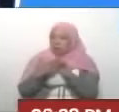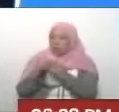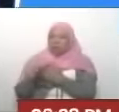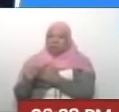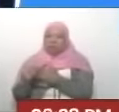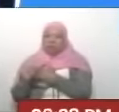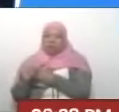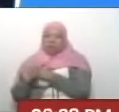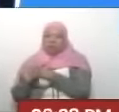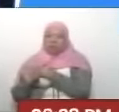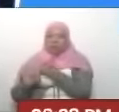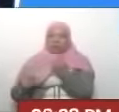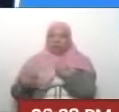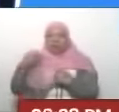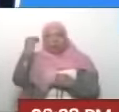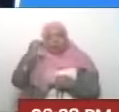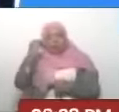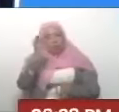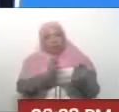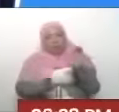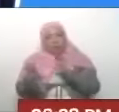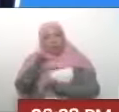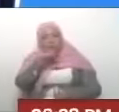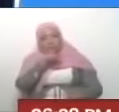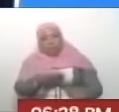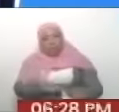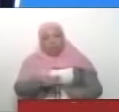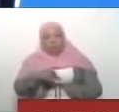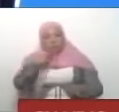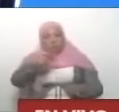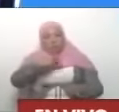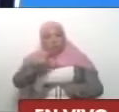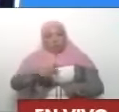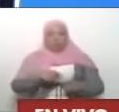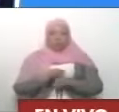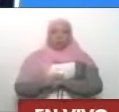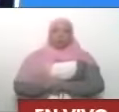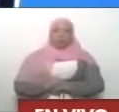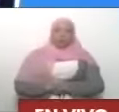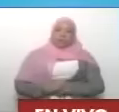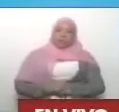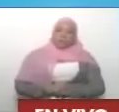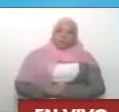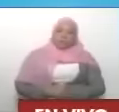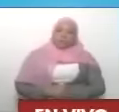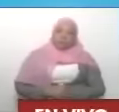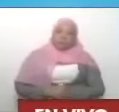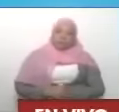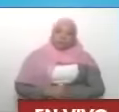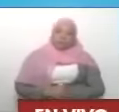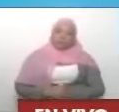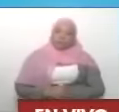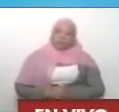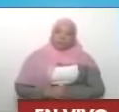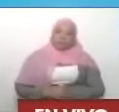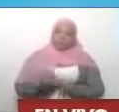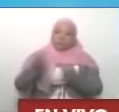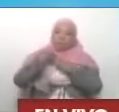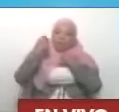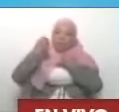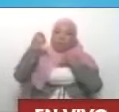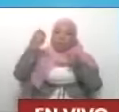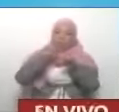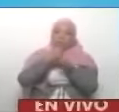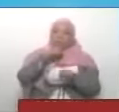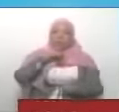Es la visión elitesca de las ciencias, de la historia, de la política. Historia de combate, como decía Marc Bloch en su libro Combates para la Historia, y